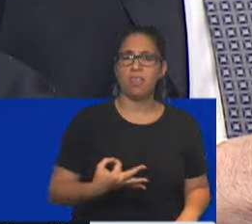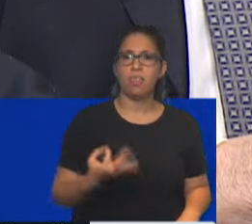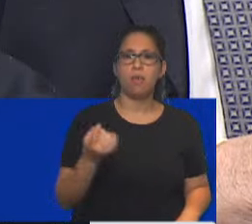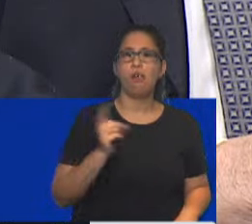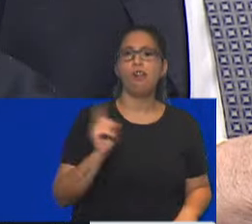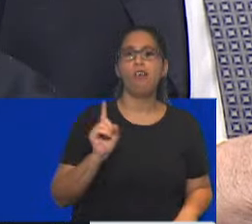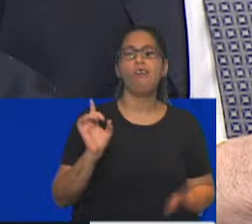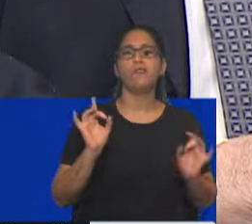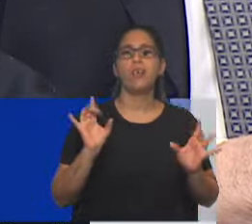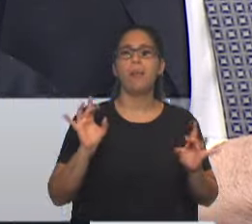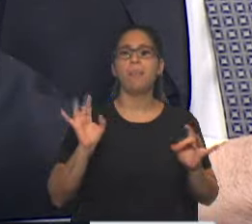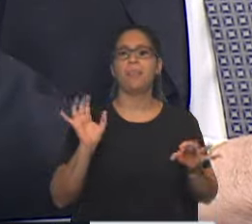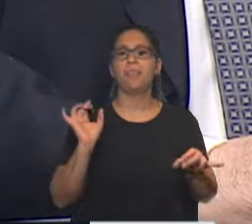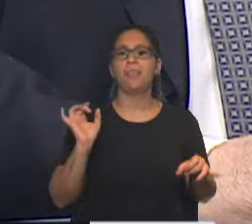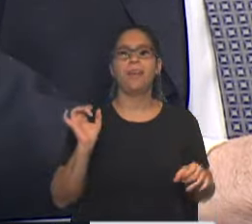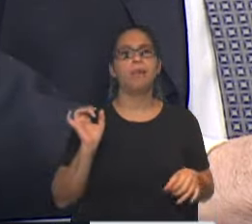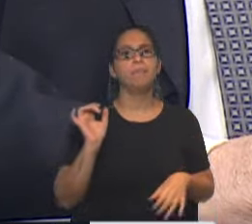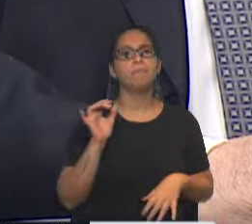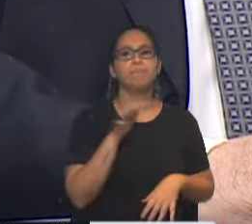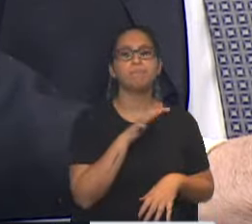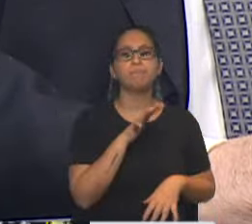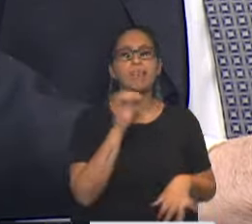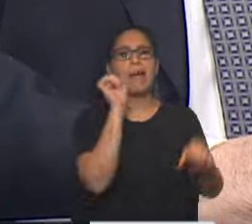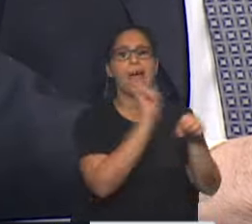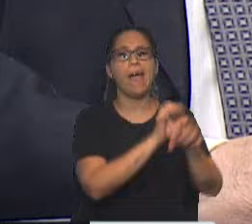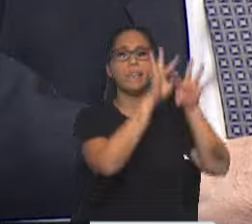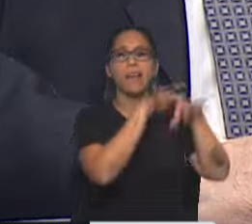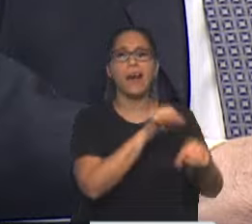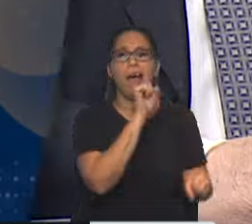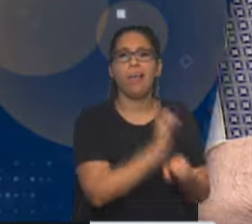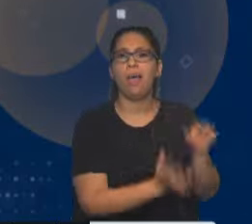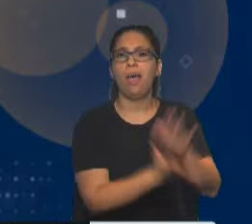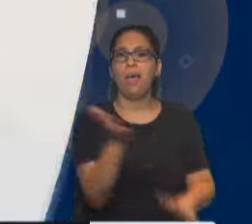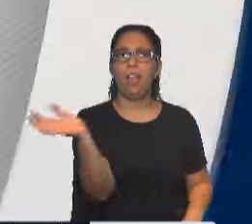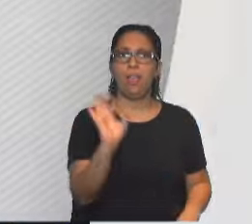simplemente encerrado sin salida.